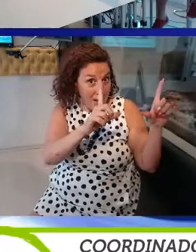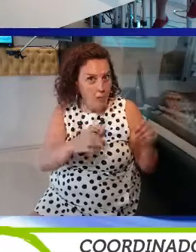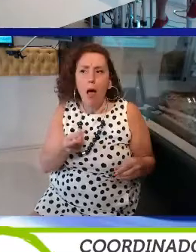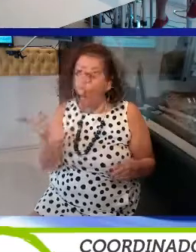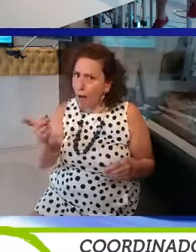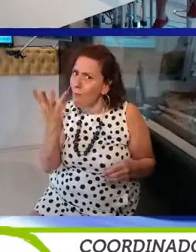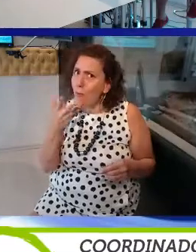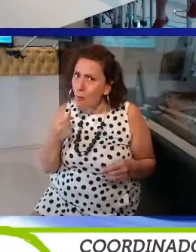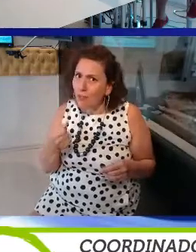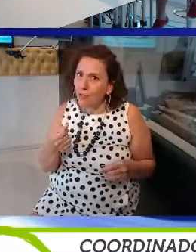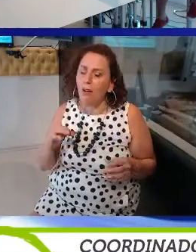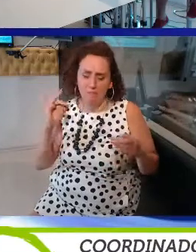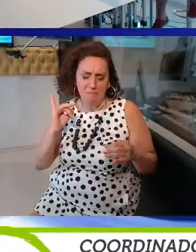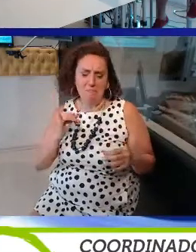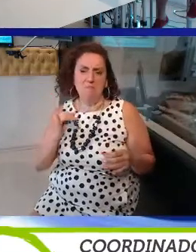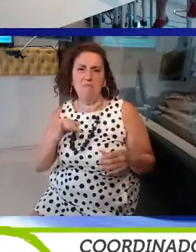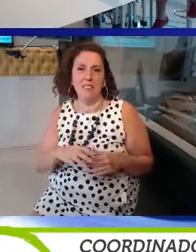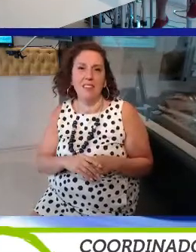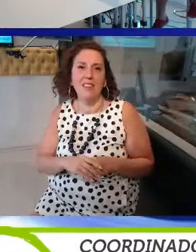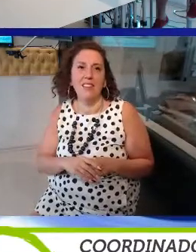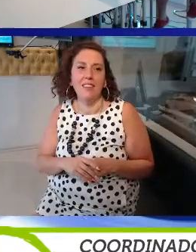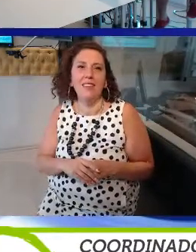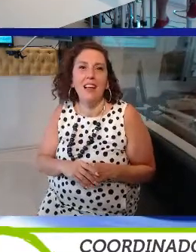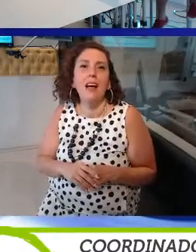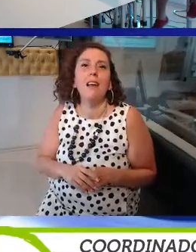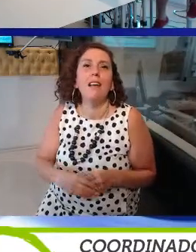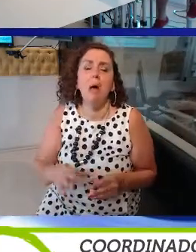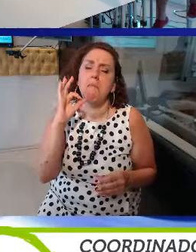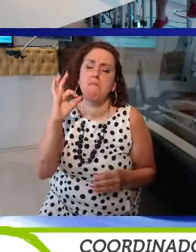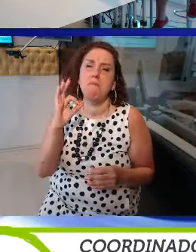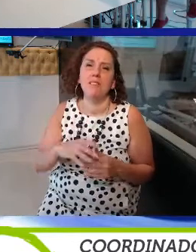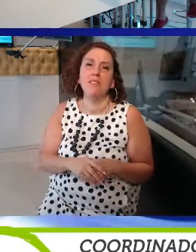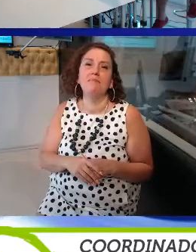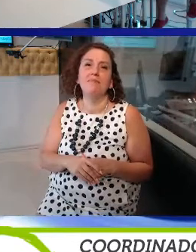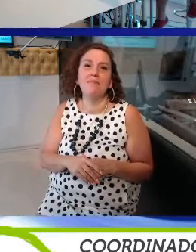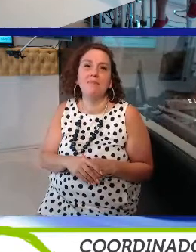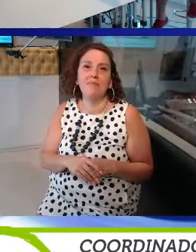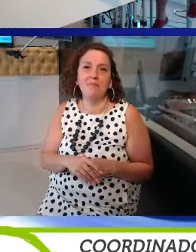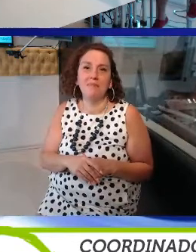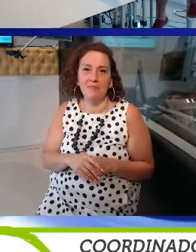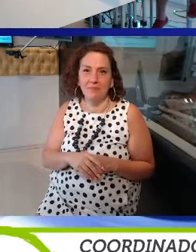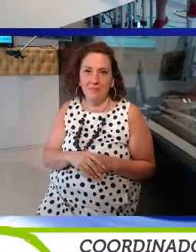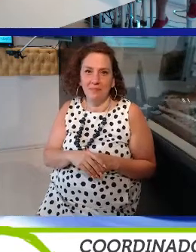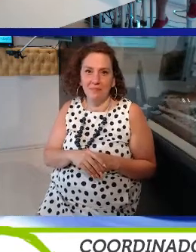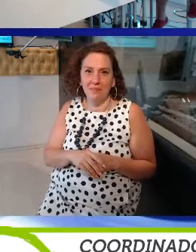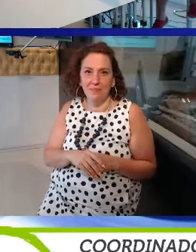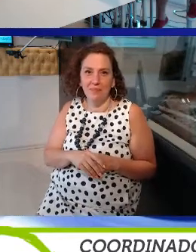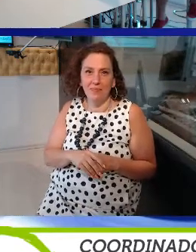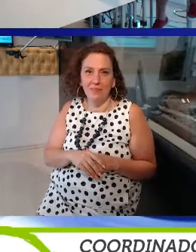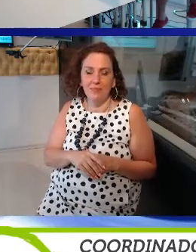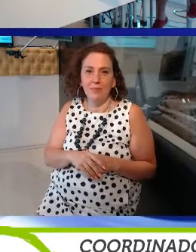bien. ¿Cómo digo? ¿Está buena? Sí, está acá conmigo. Y después de hacerle